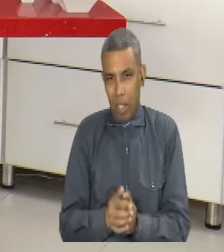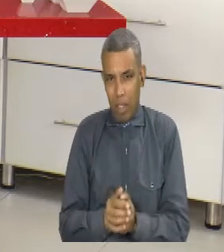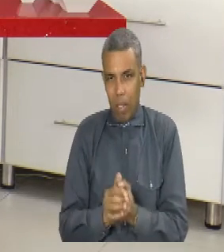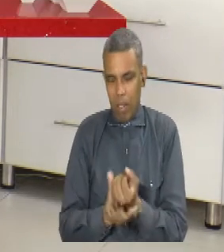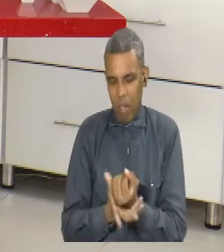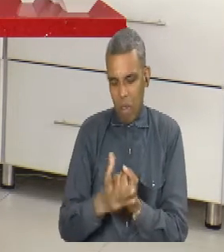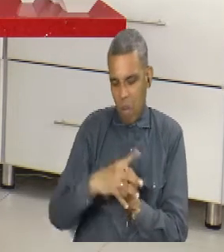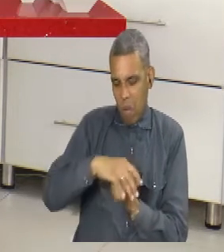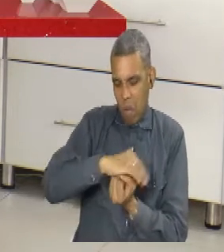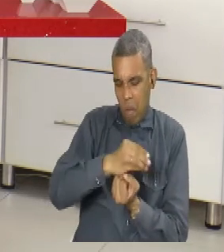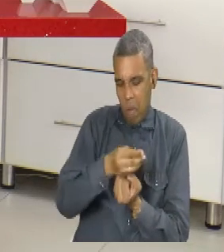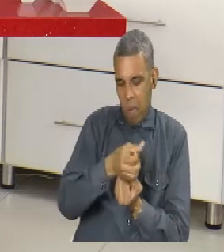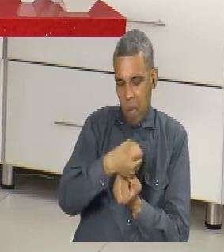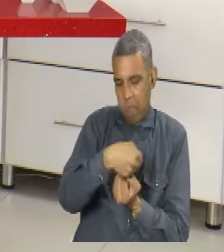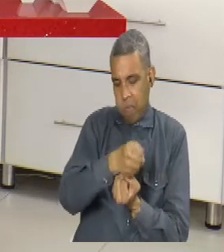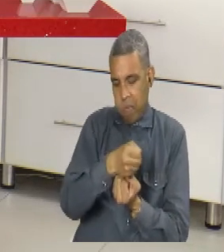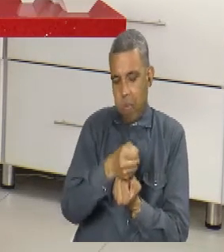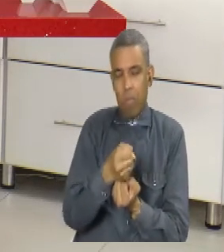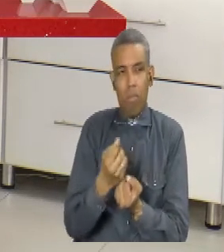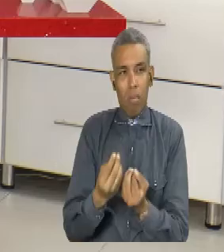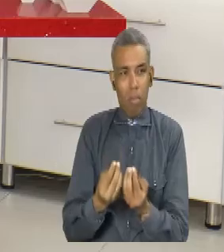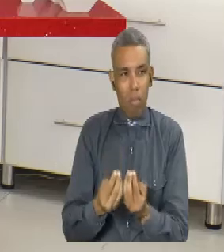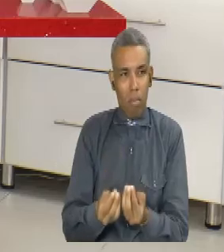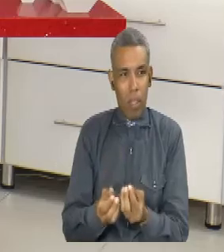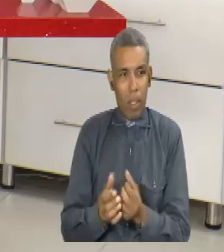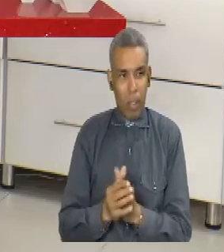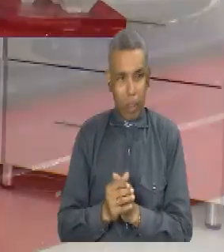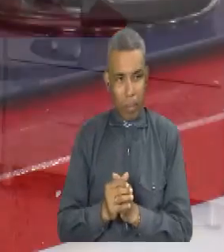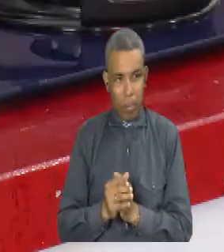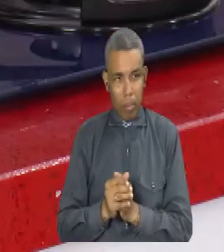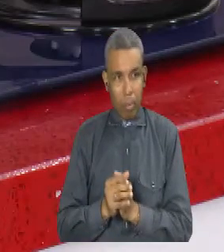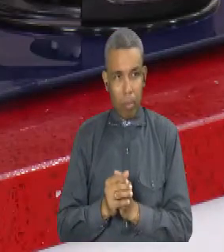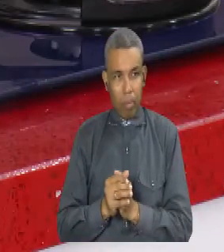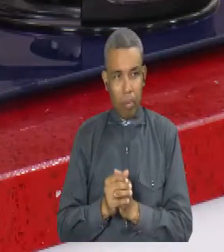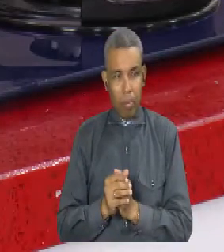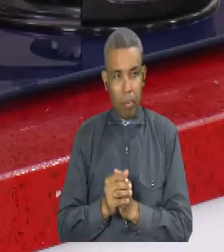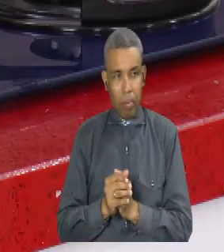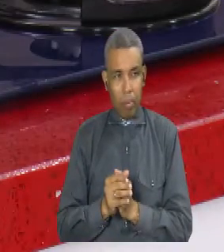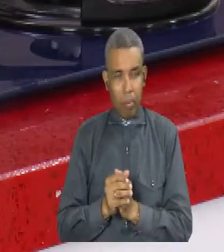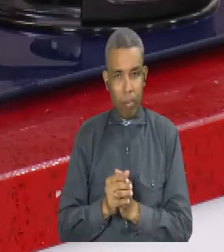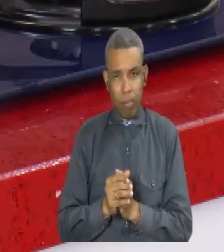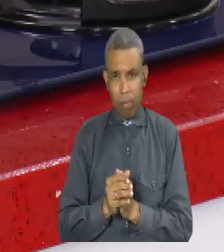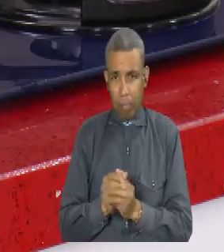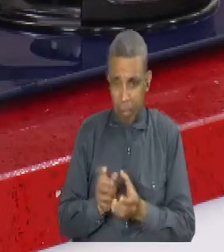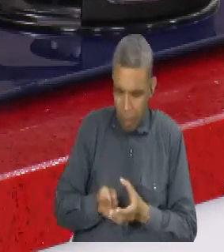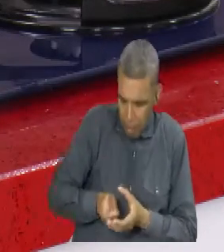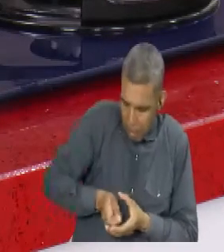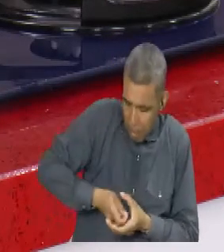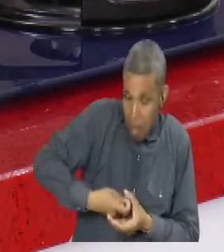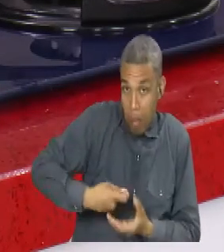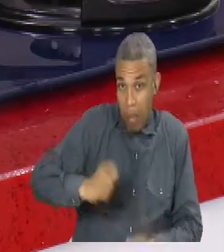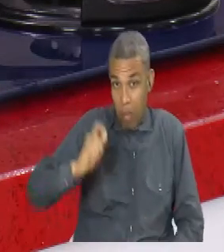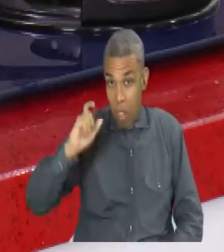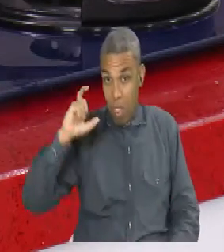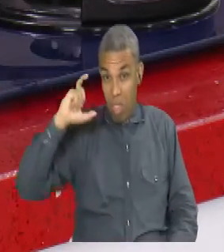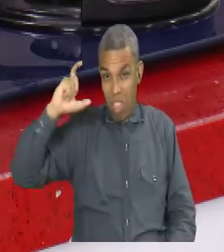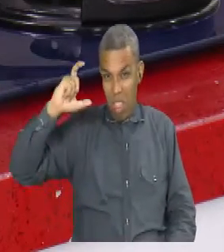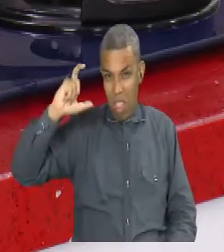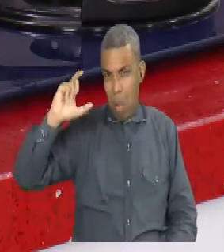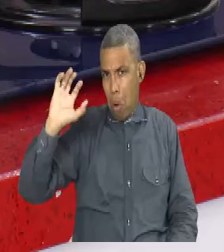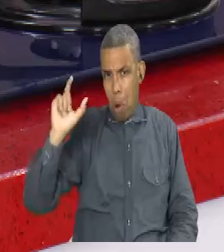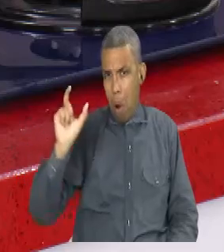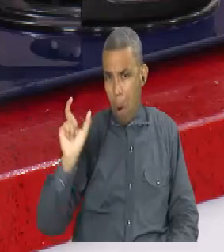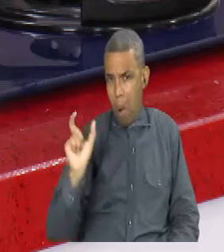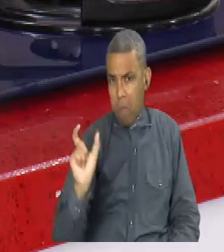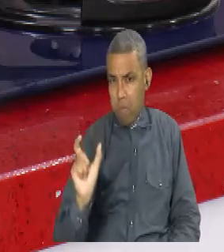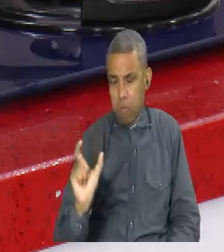acá con las cuatro que ya tenemos acá. Lo pueden hacer con papas pequeñas o papas grandes. La idea es que tenga una